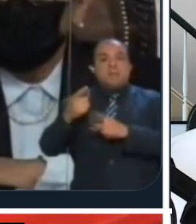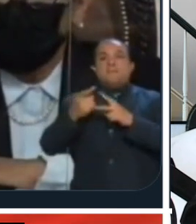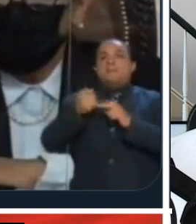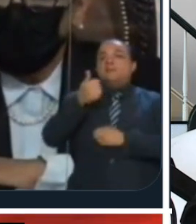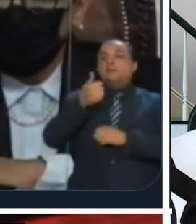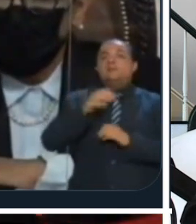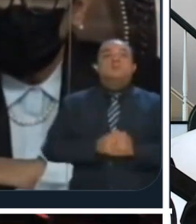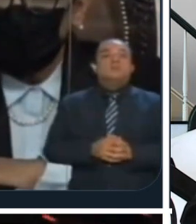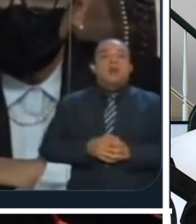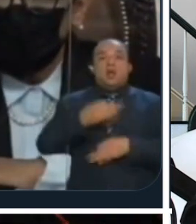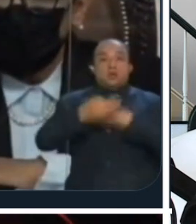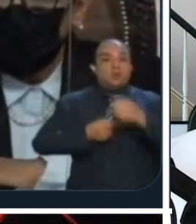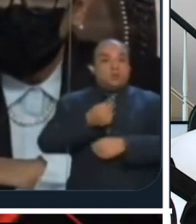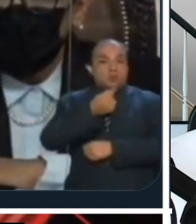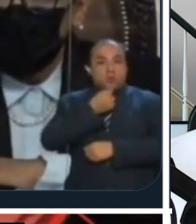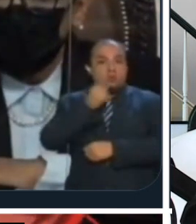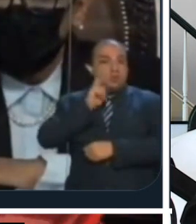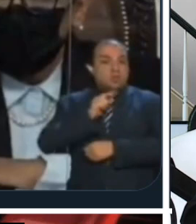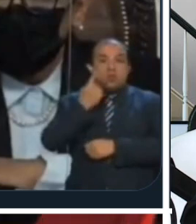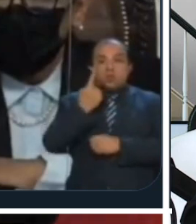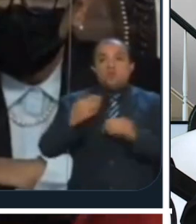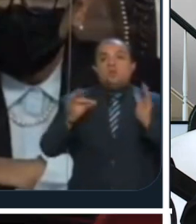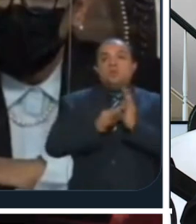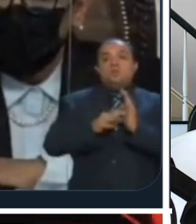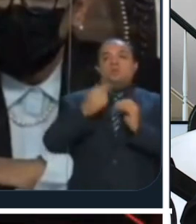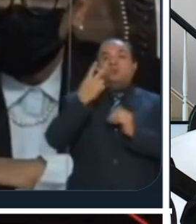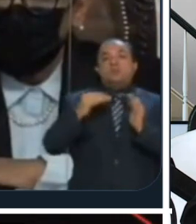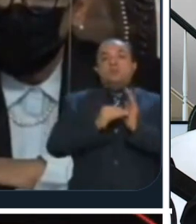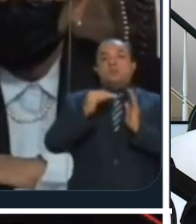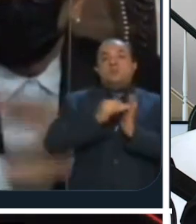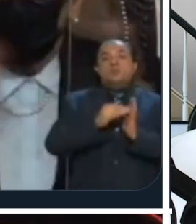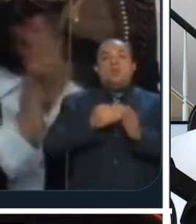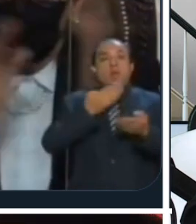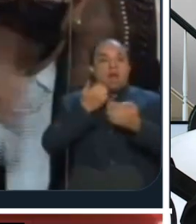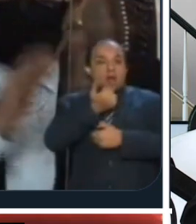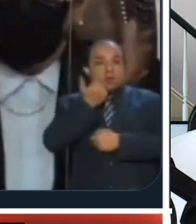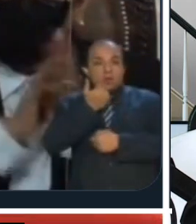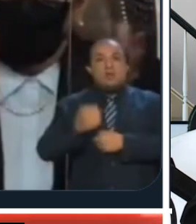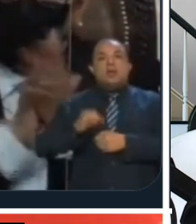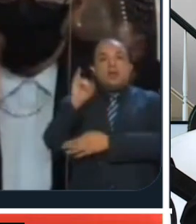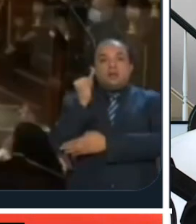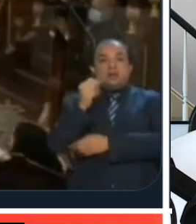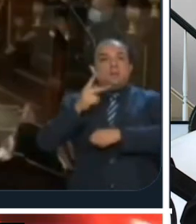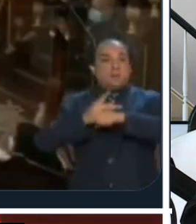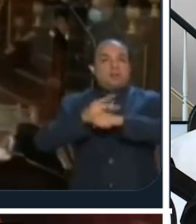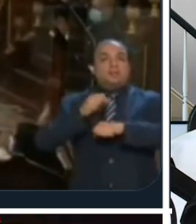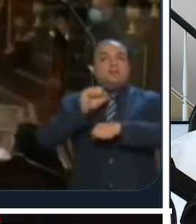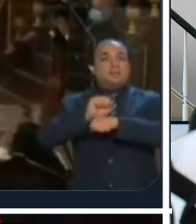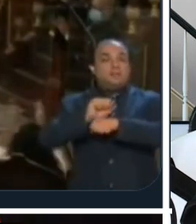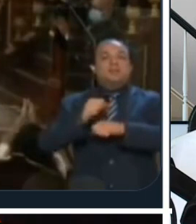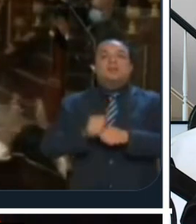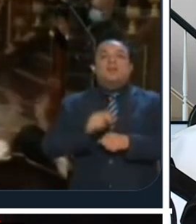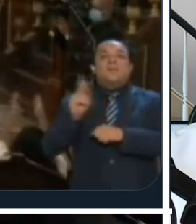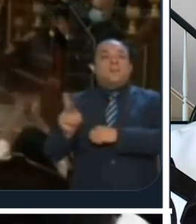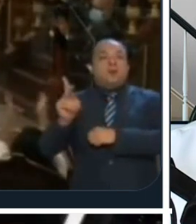los niños y niñas, 1.2 millones de estudiantes de preescolar, primaria y secundarias públicas, que